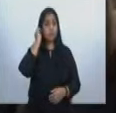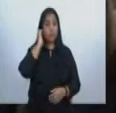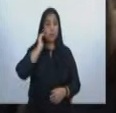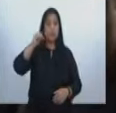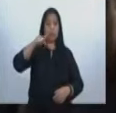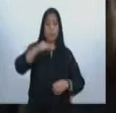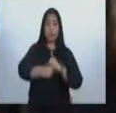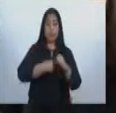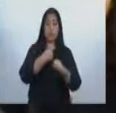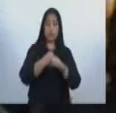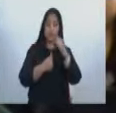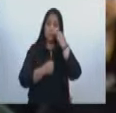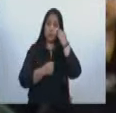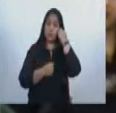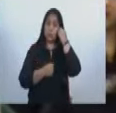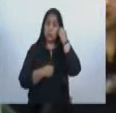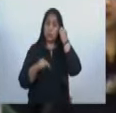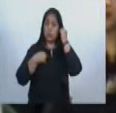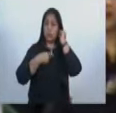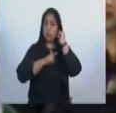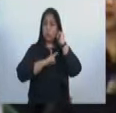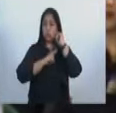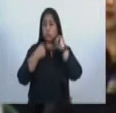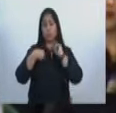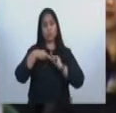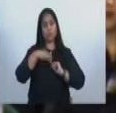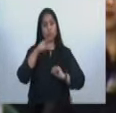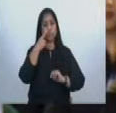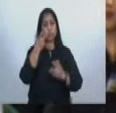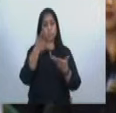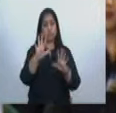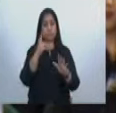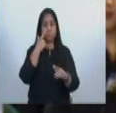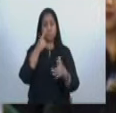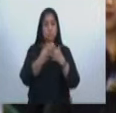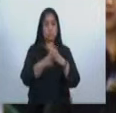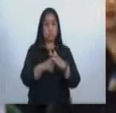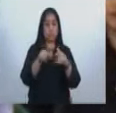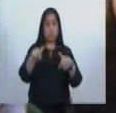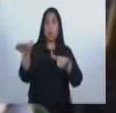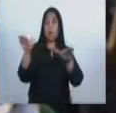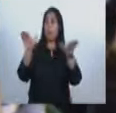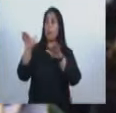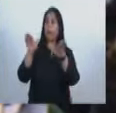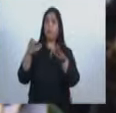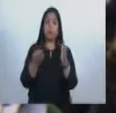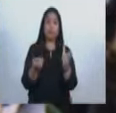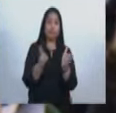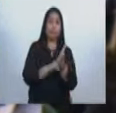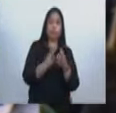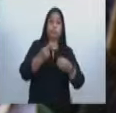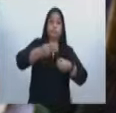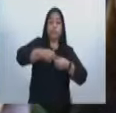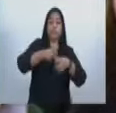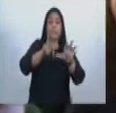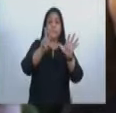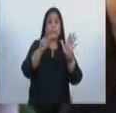año hemos abierto una convocatoria para contratar